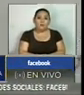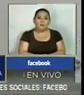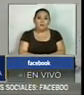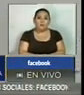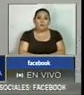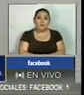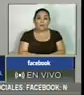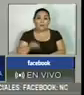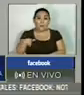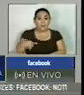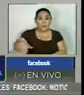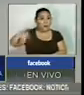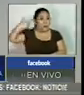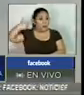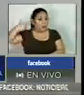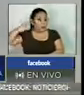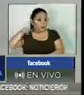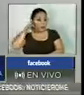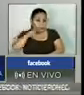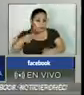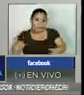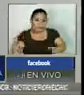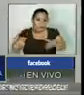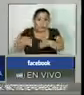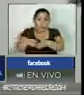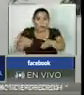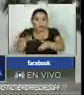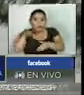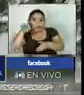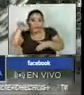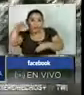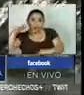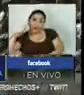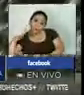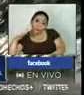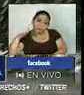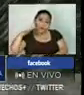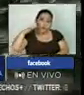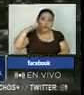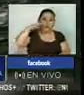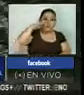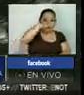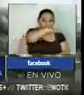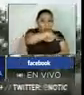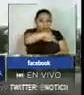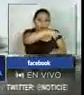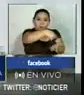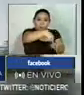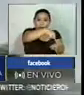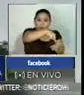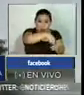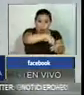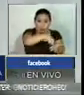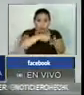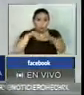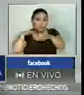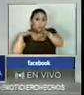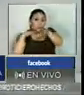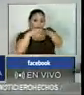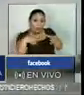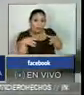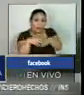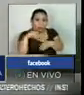En Londres el escuadrón acrobático Flechas Rojas de la Royal Air Force sobrevoló el centro de la ciudad El primer ministro